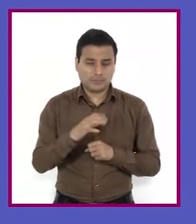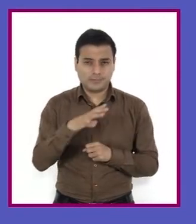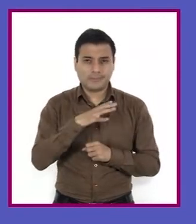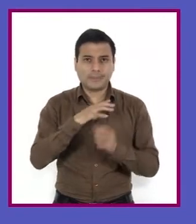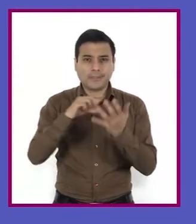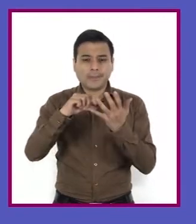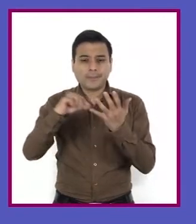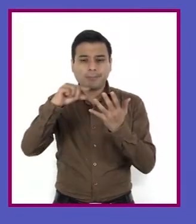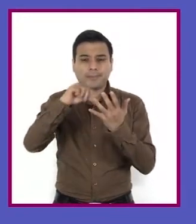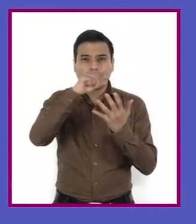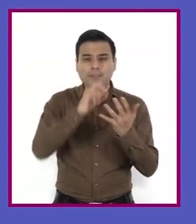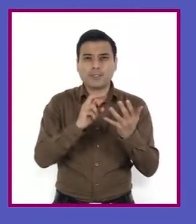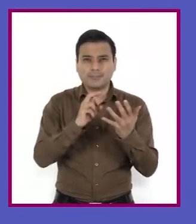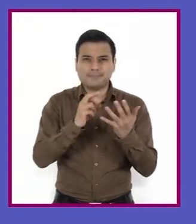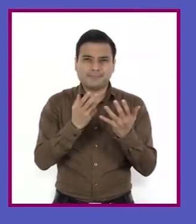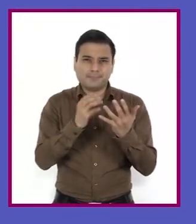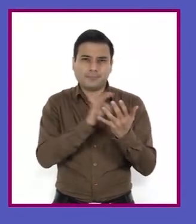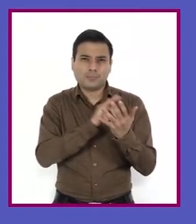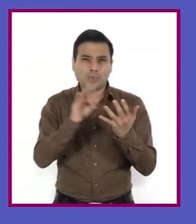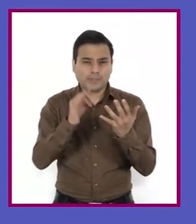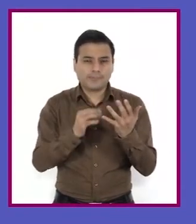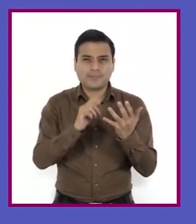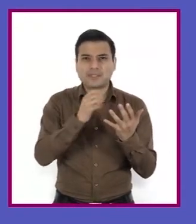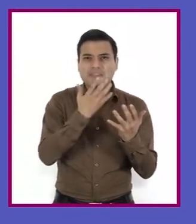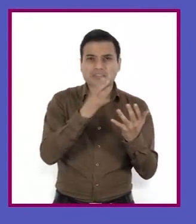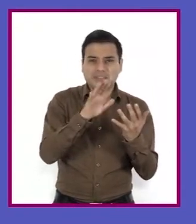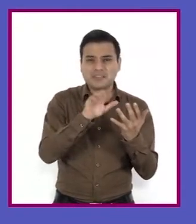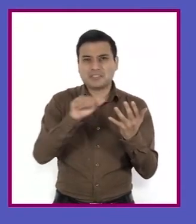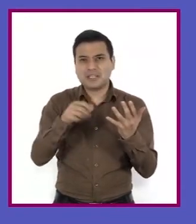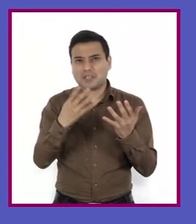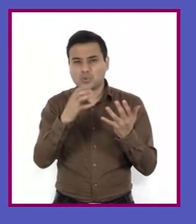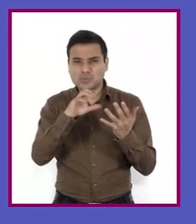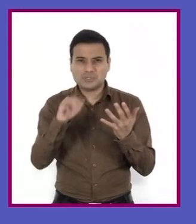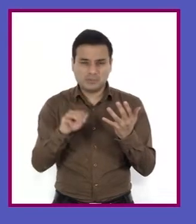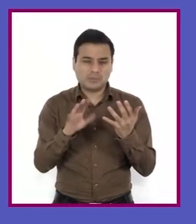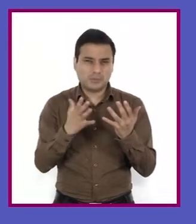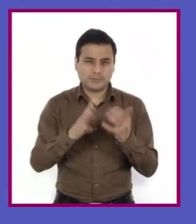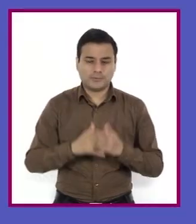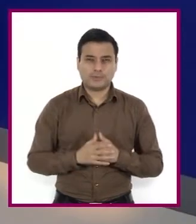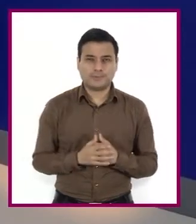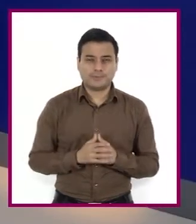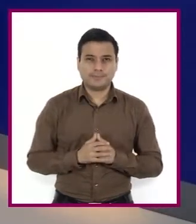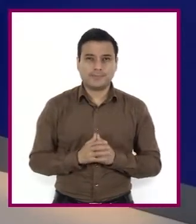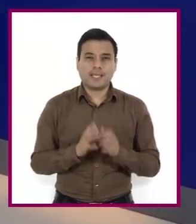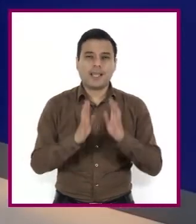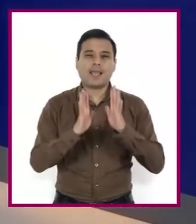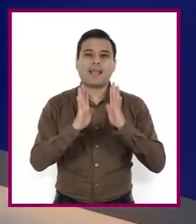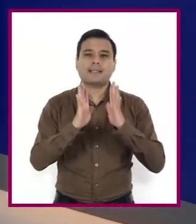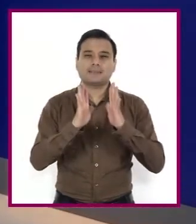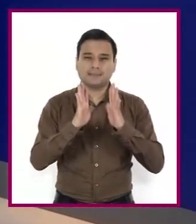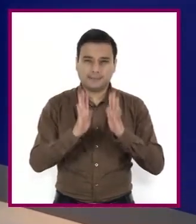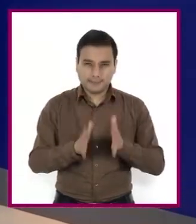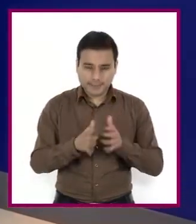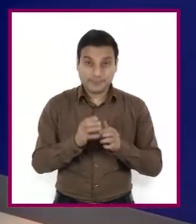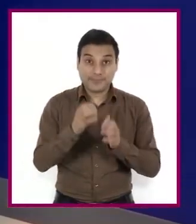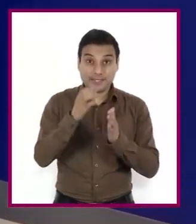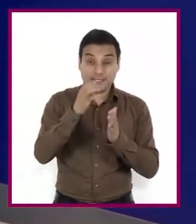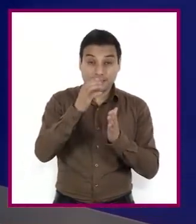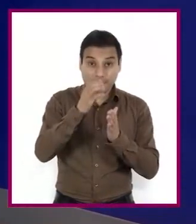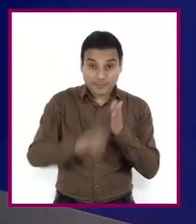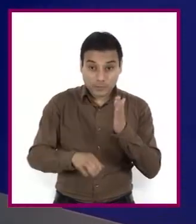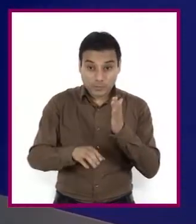en forma de roseta y puede medir entre 10 o 14 centímetros. Entonces al poner capítulos